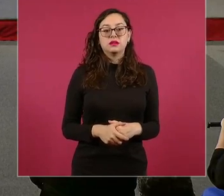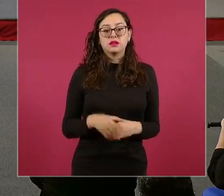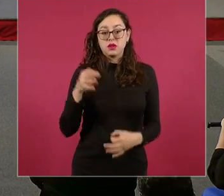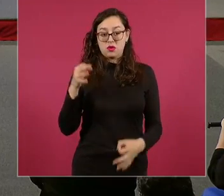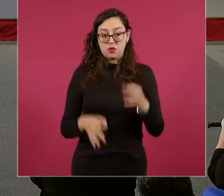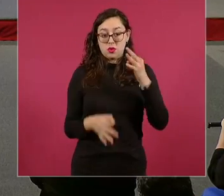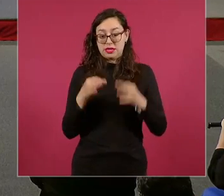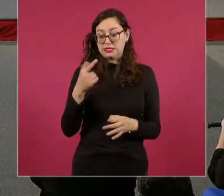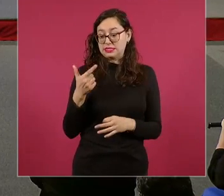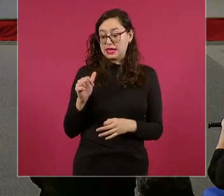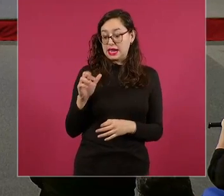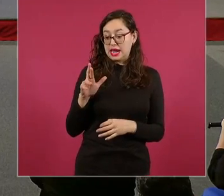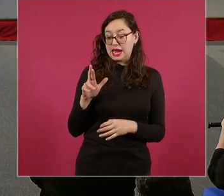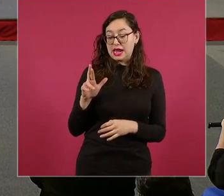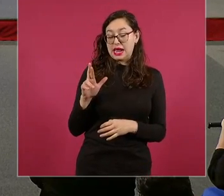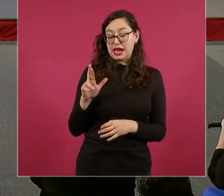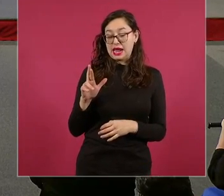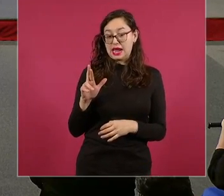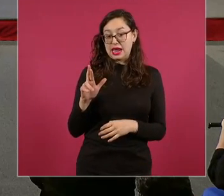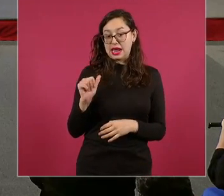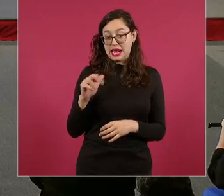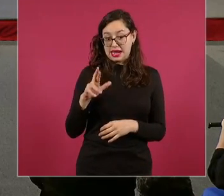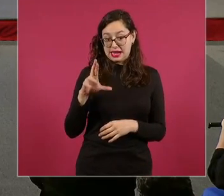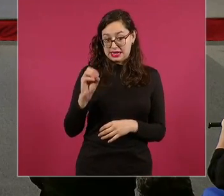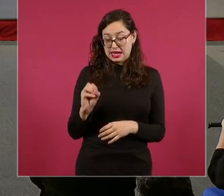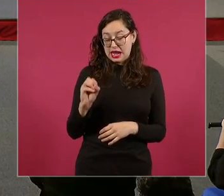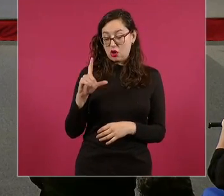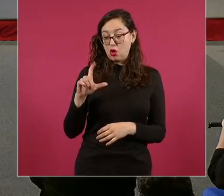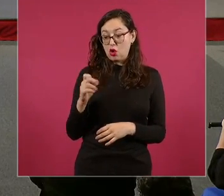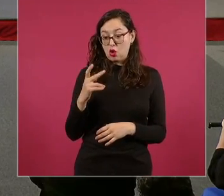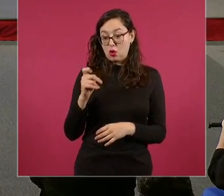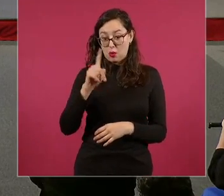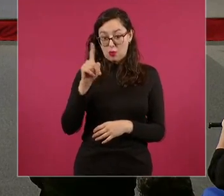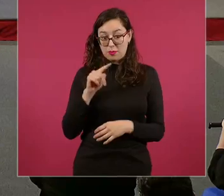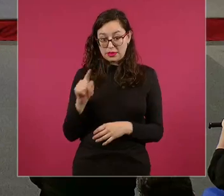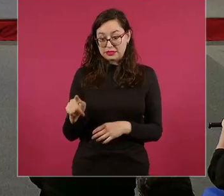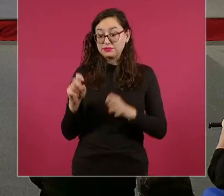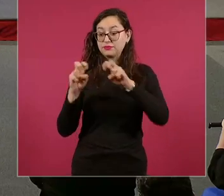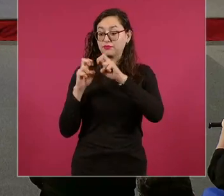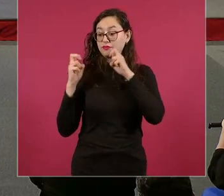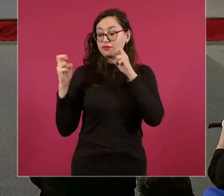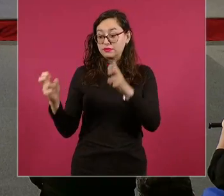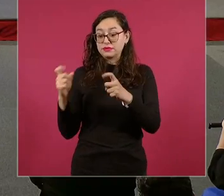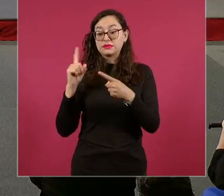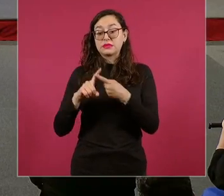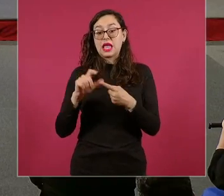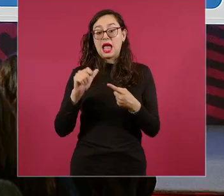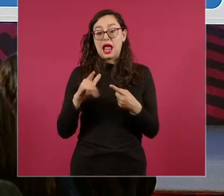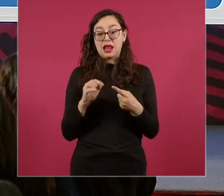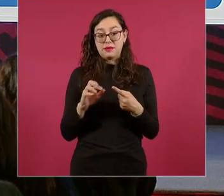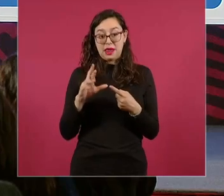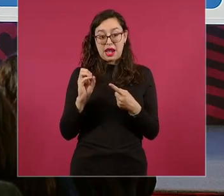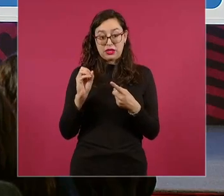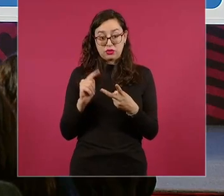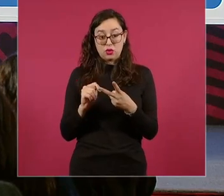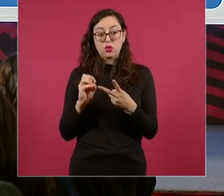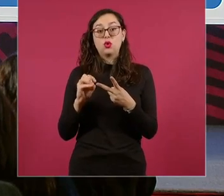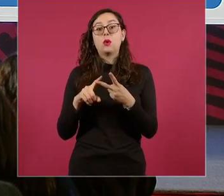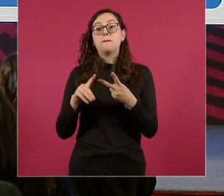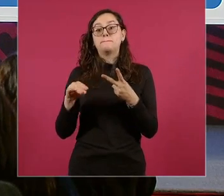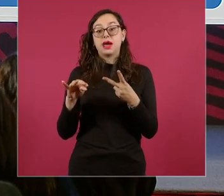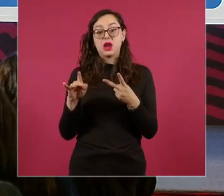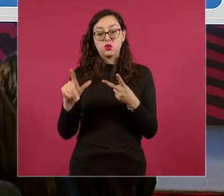Gerardo Genaro Alarcón López, así como de los magistrados Alberto Torres Villanueva, Manuel Bárcena Villanueva